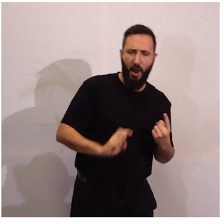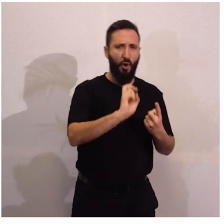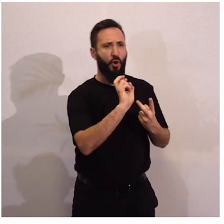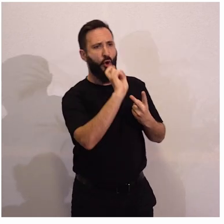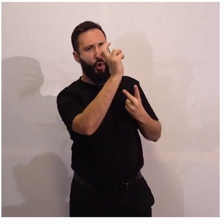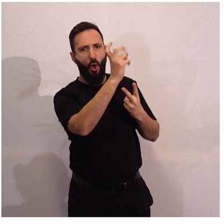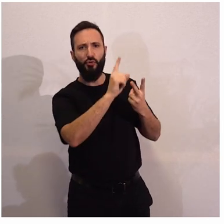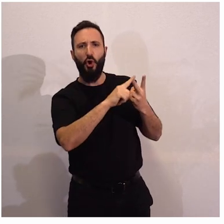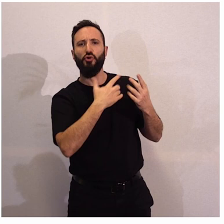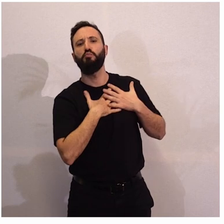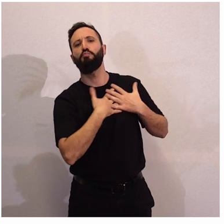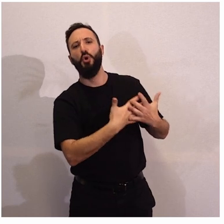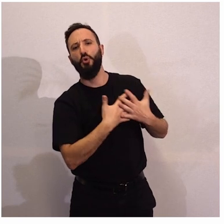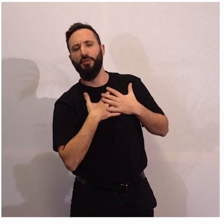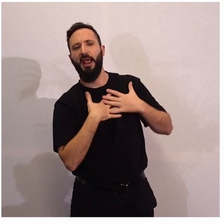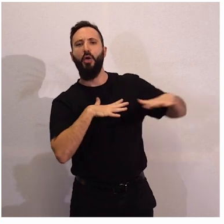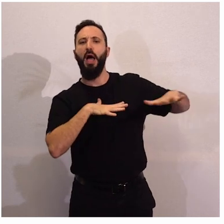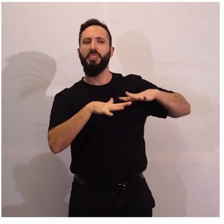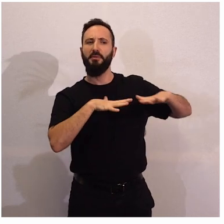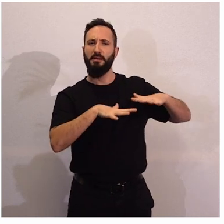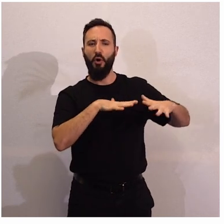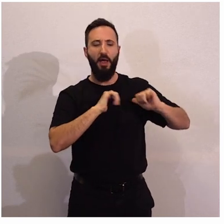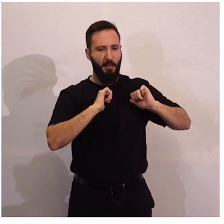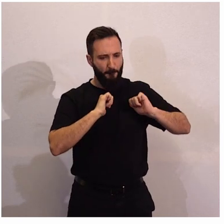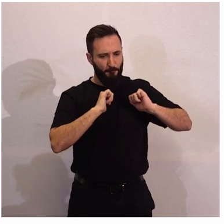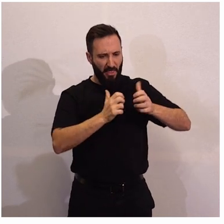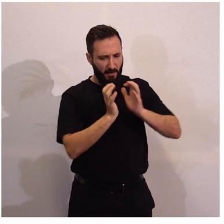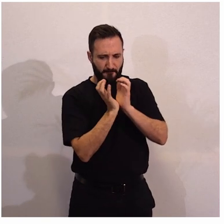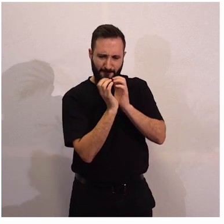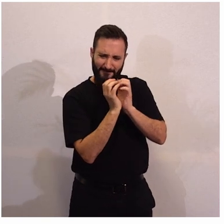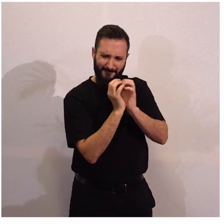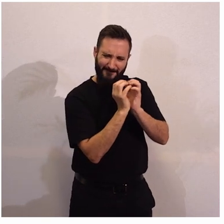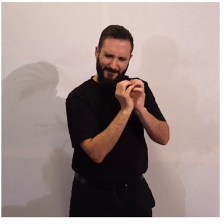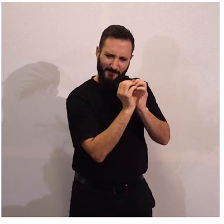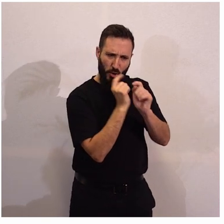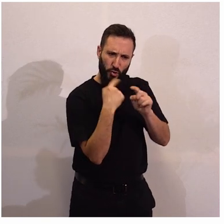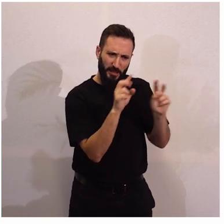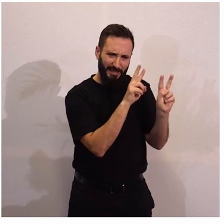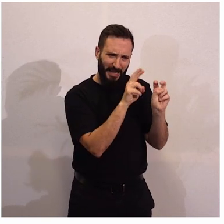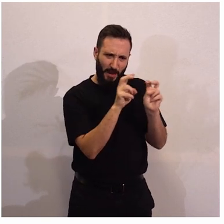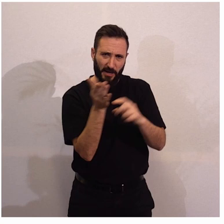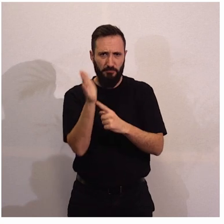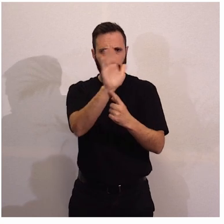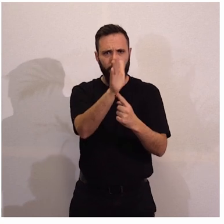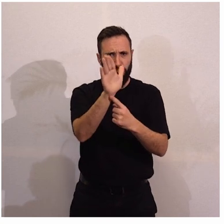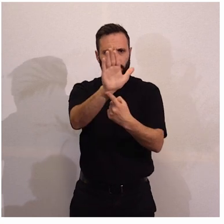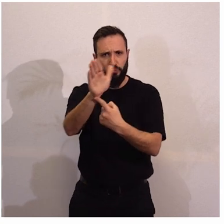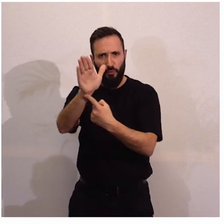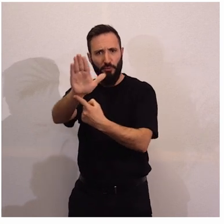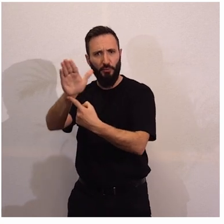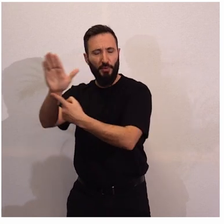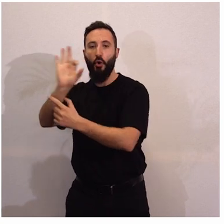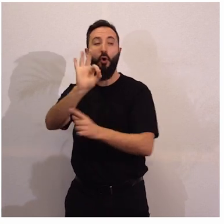como desde el voluntariado y desde el activismo, han empezado a sacar a la luz temas